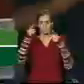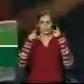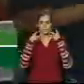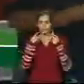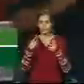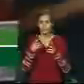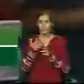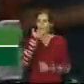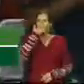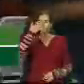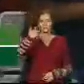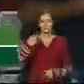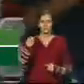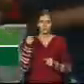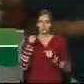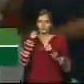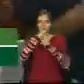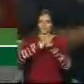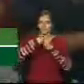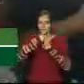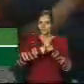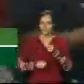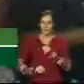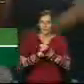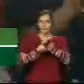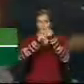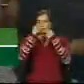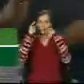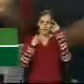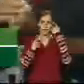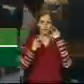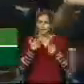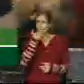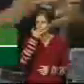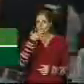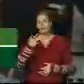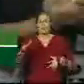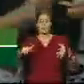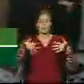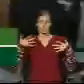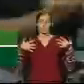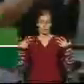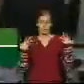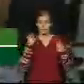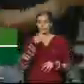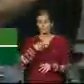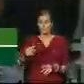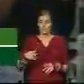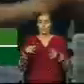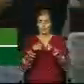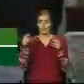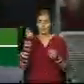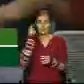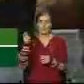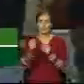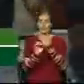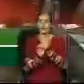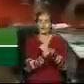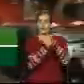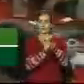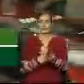Reciba ese grito de guerra, comandante. Reciba este ánimo, comandante, del pueblo del